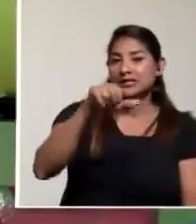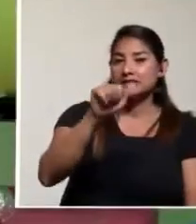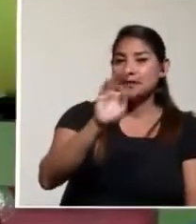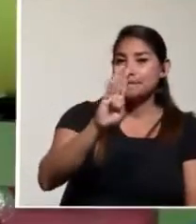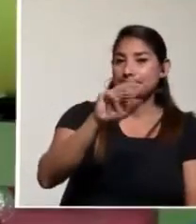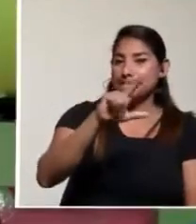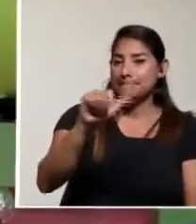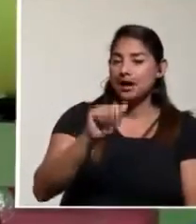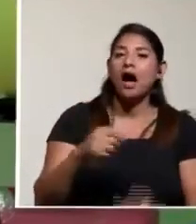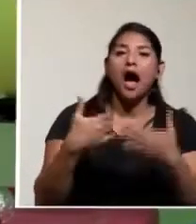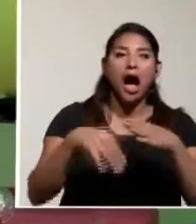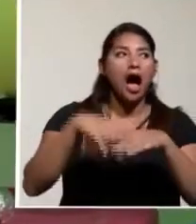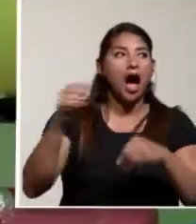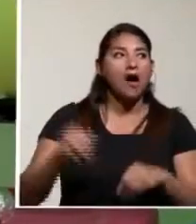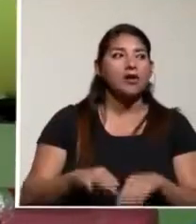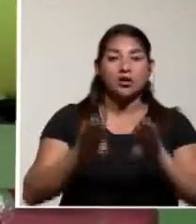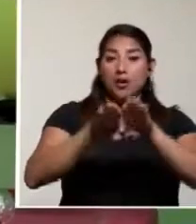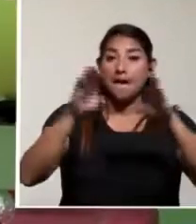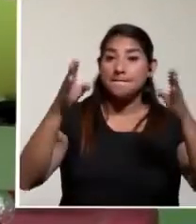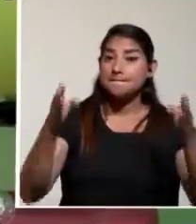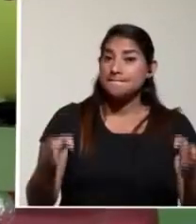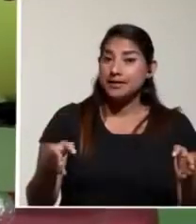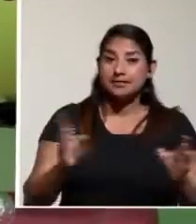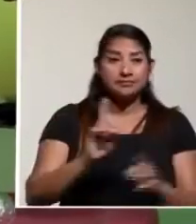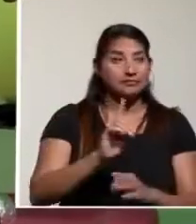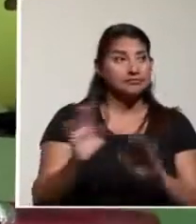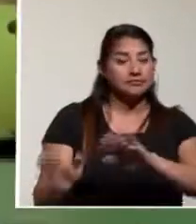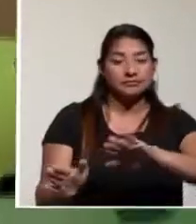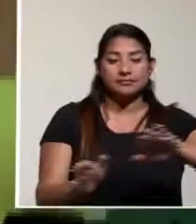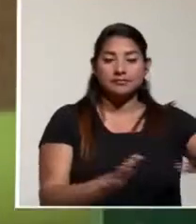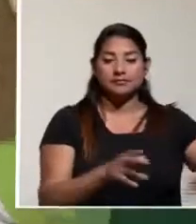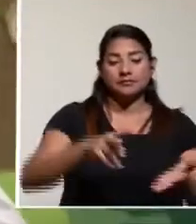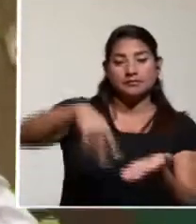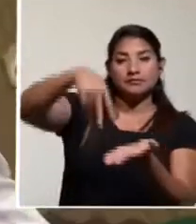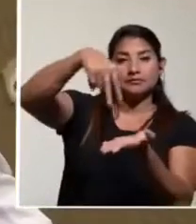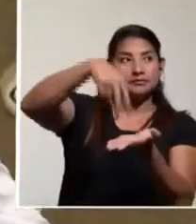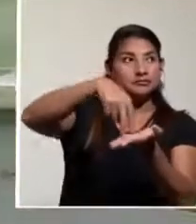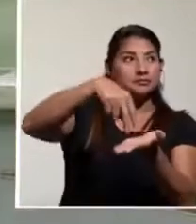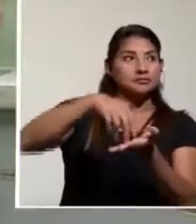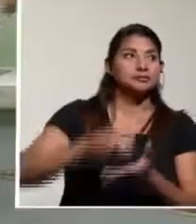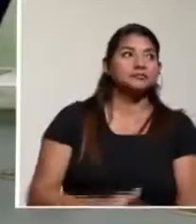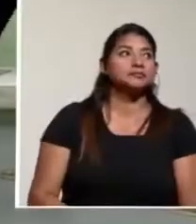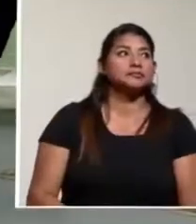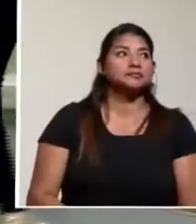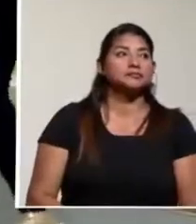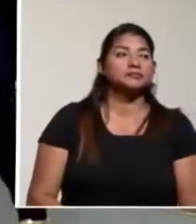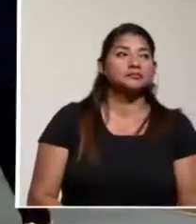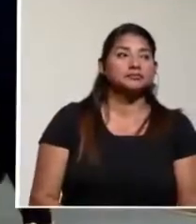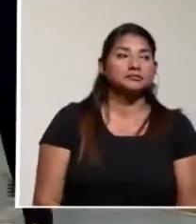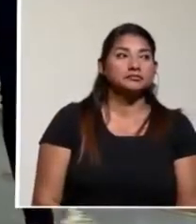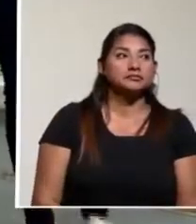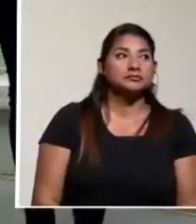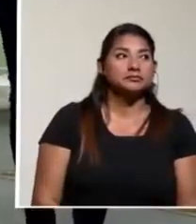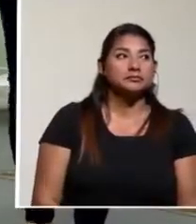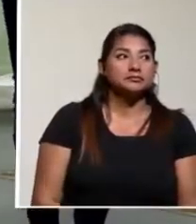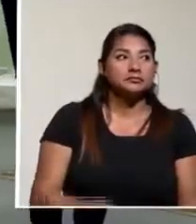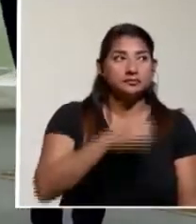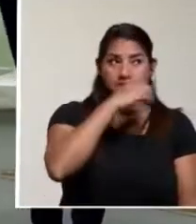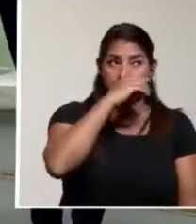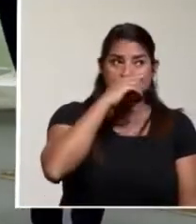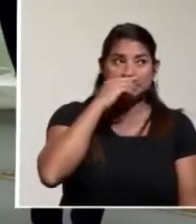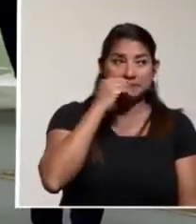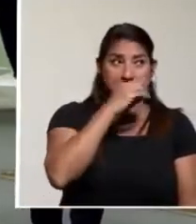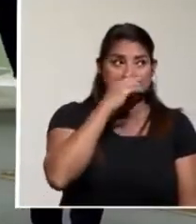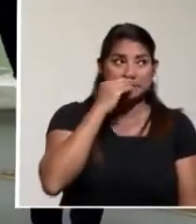vamos a salirnos de la mesa. Vamos a colocar la silla un poquito para afuera. La mesa era para